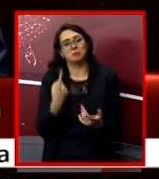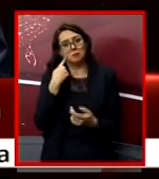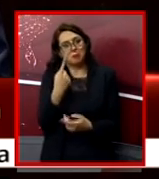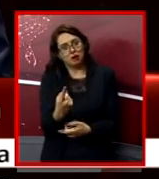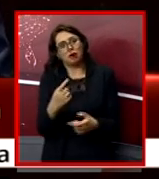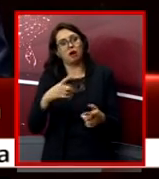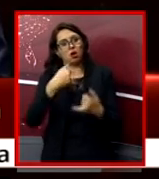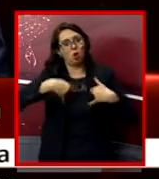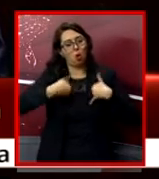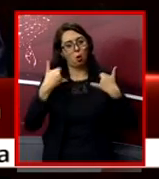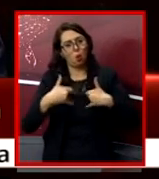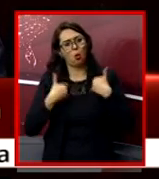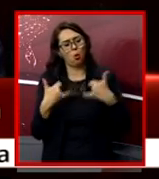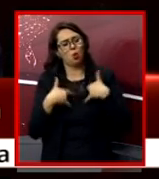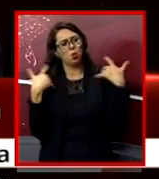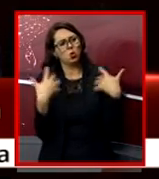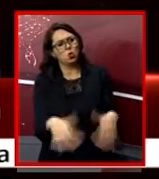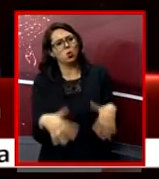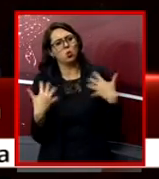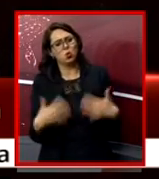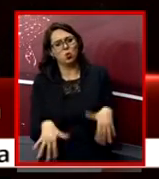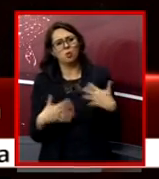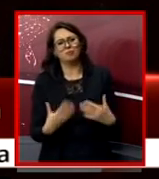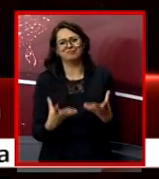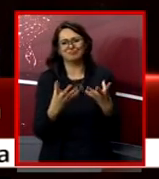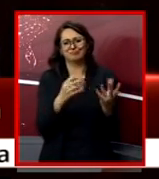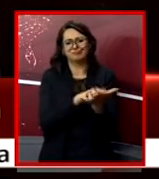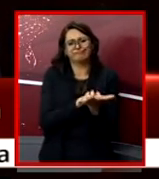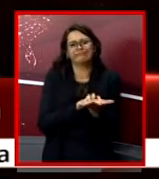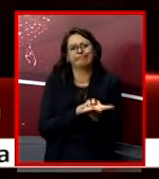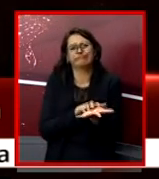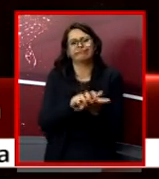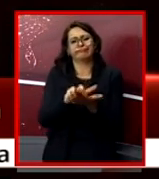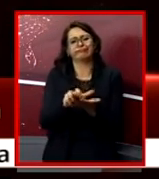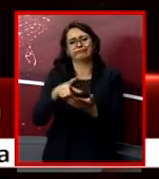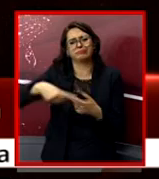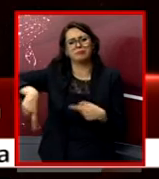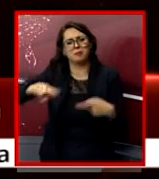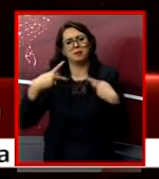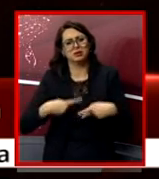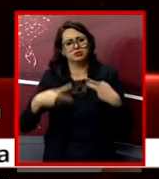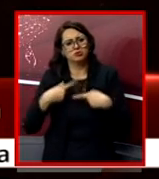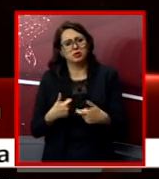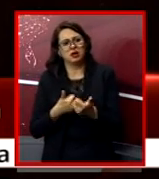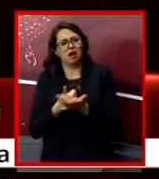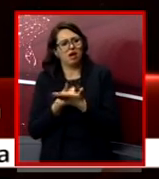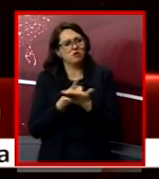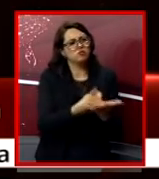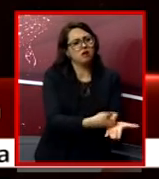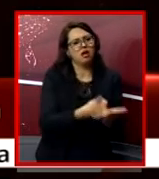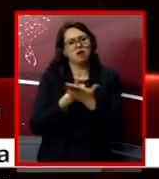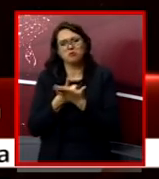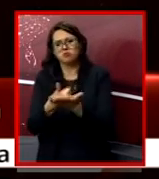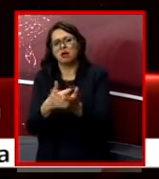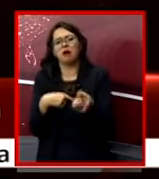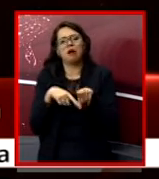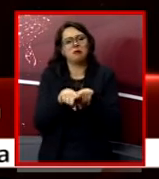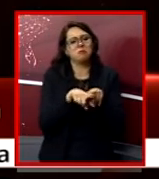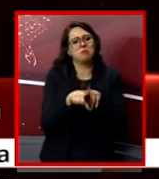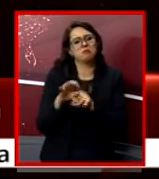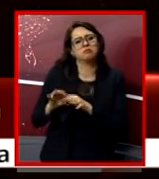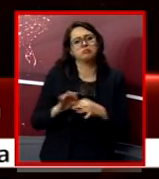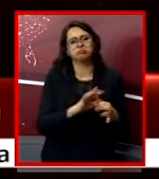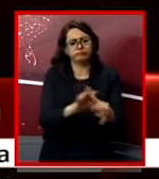juventud, el ejemplo de cientos de miles de manos asistiendo a sus hermanos, el ejemplo de